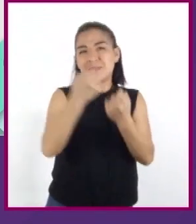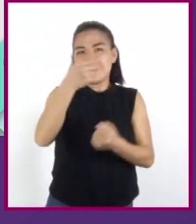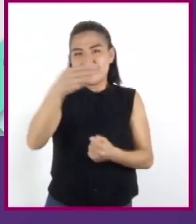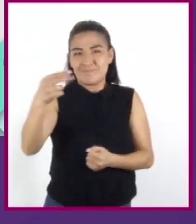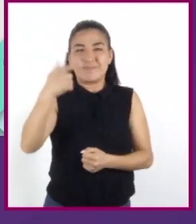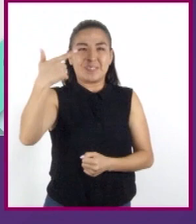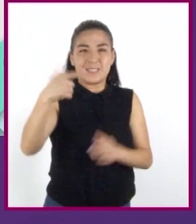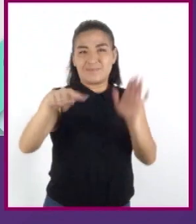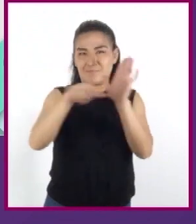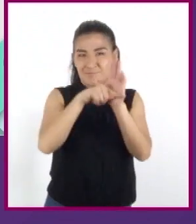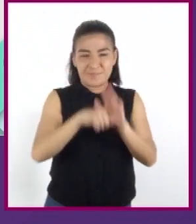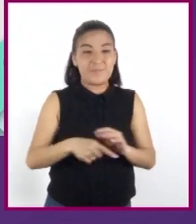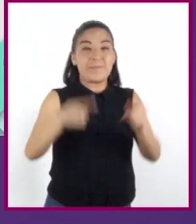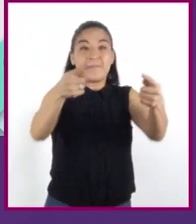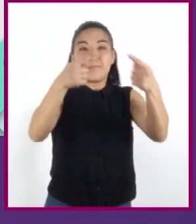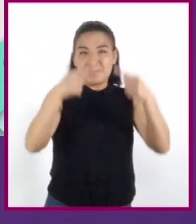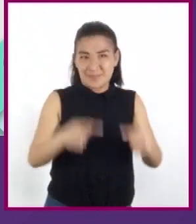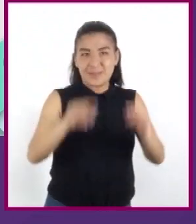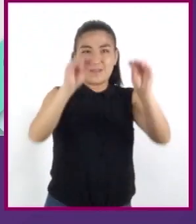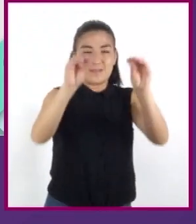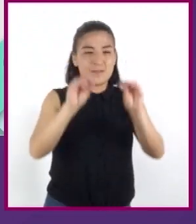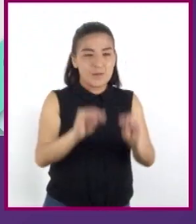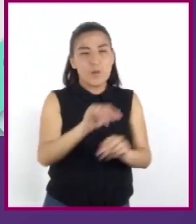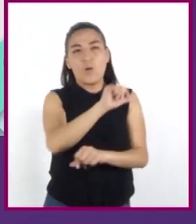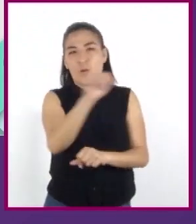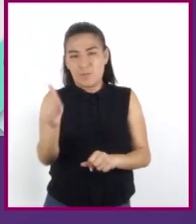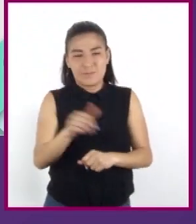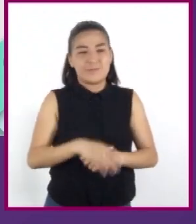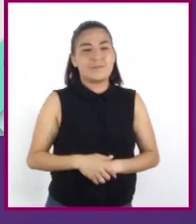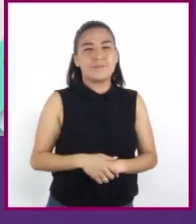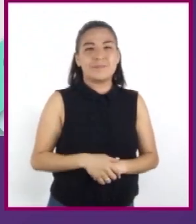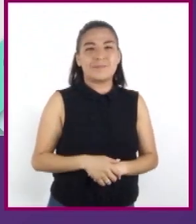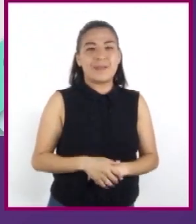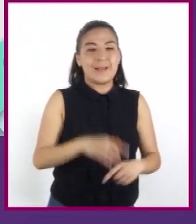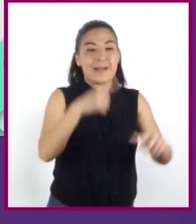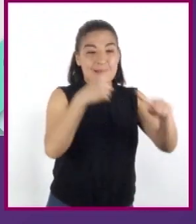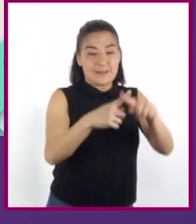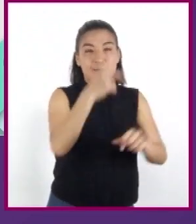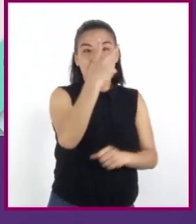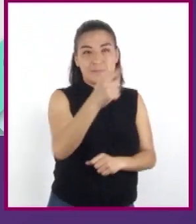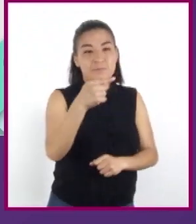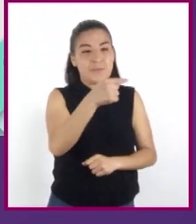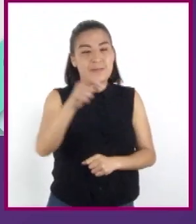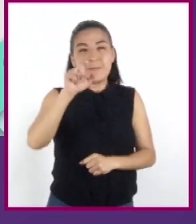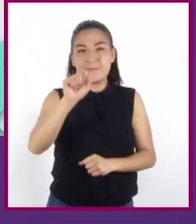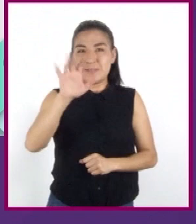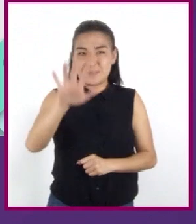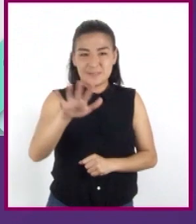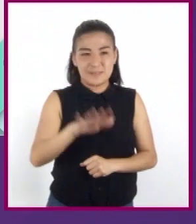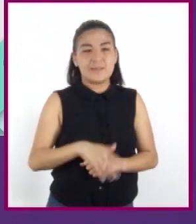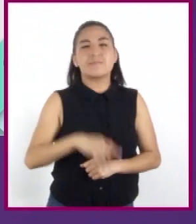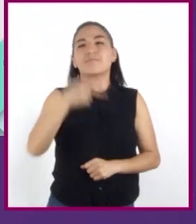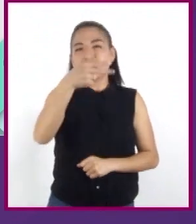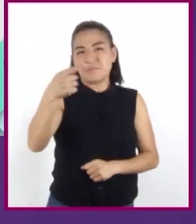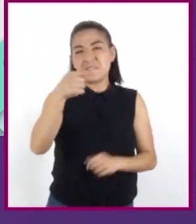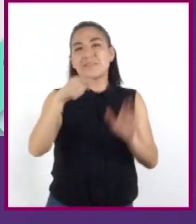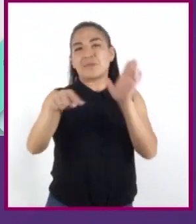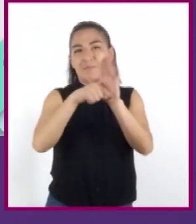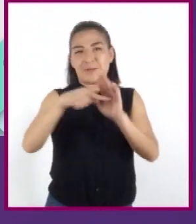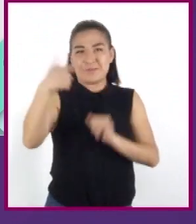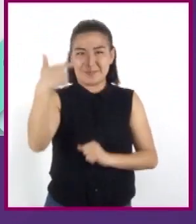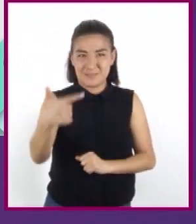este caso, convertimos así la expresión en x cuadrada menos 25 igual a 7